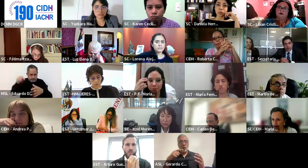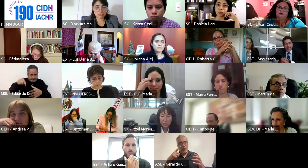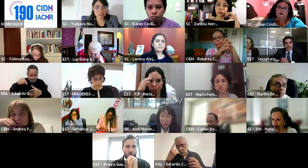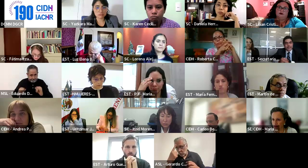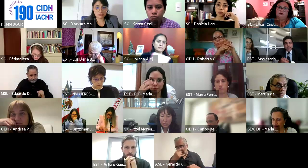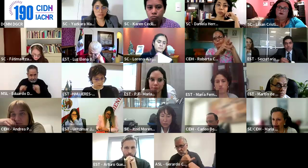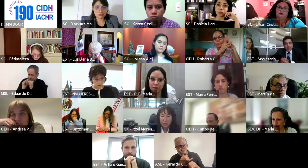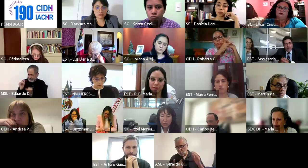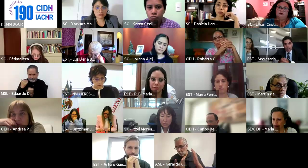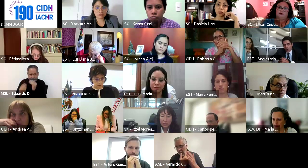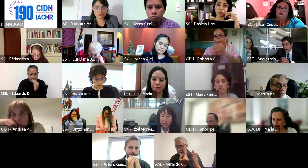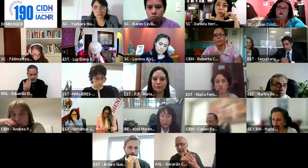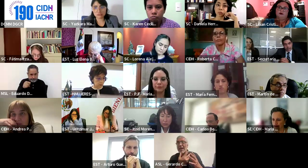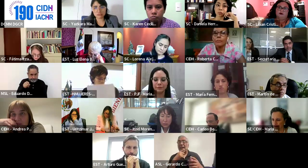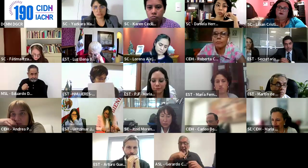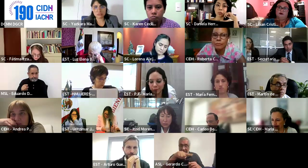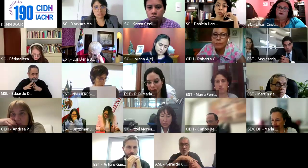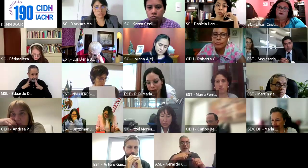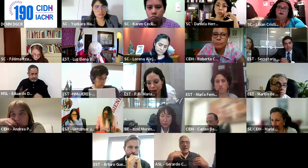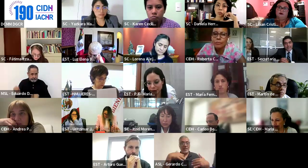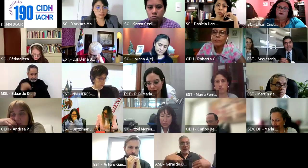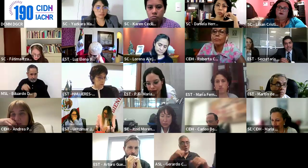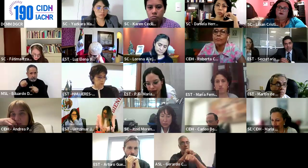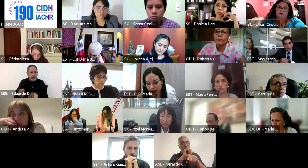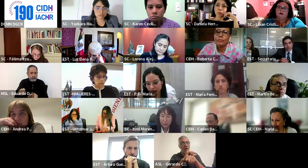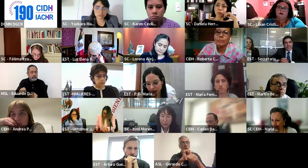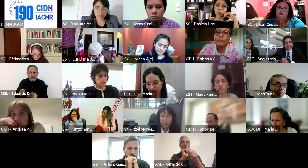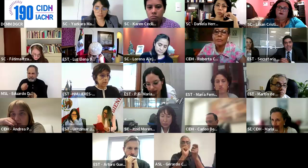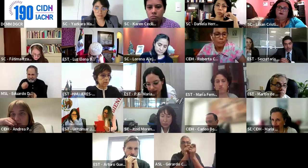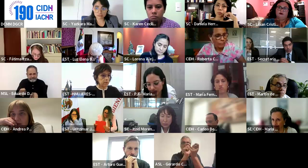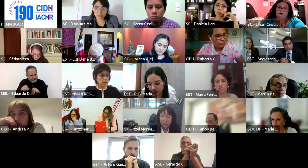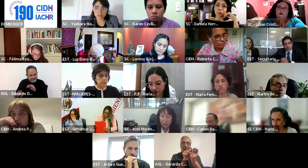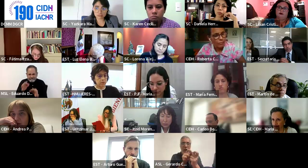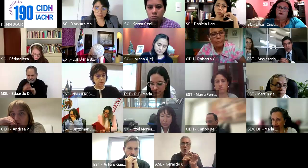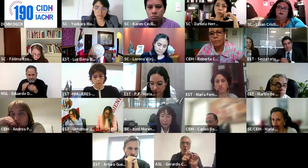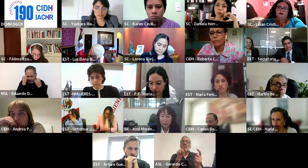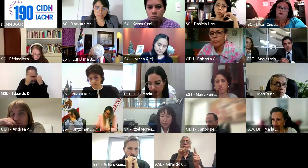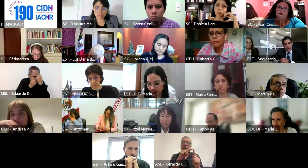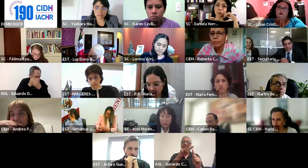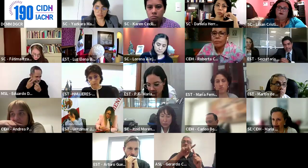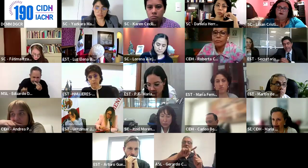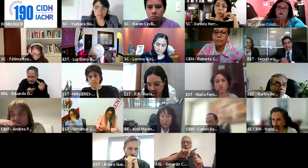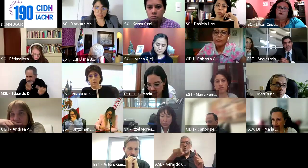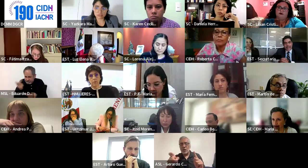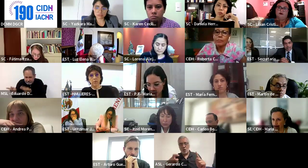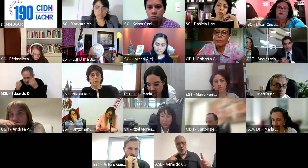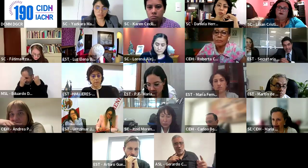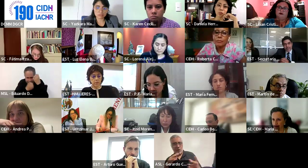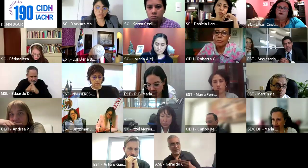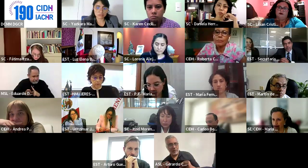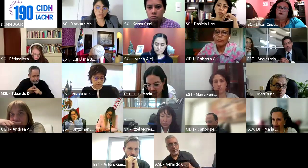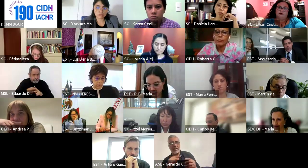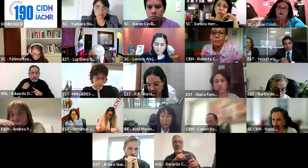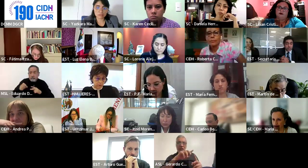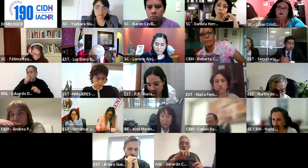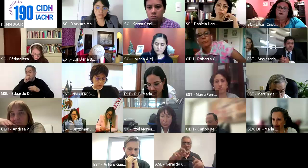muy nueva que está haciendo un trabajo muy detallado de diagnóstico, como se señaló aquí, de campañas